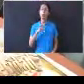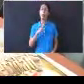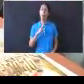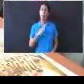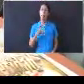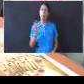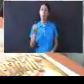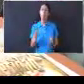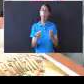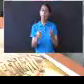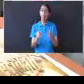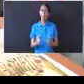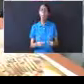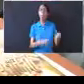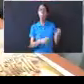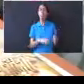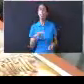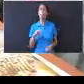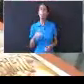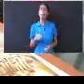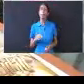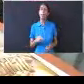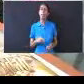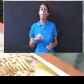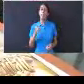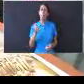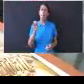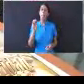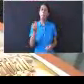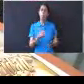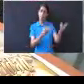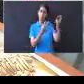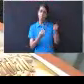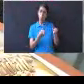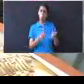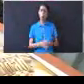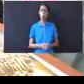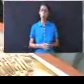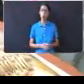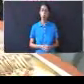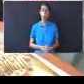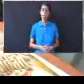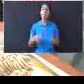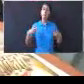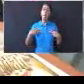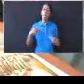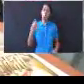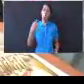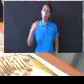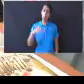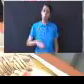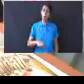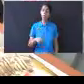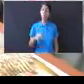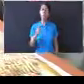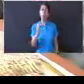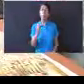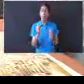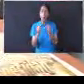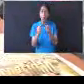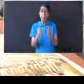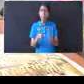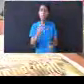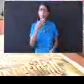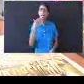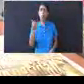a lo que venimos. Que hay personas que hacen las cosas mejores que uno. Es cierto. Yo le digo a usted, hermano, hay un montón de gente que hace mejor lo que usted